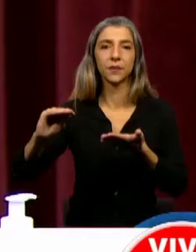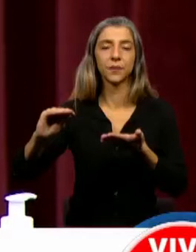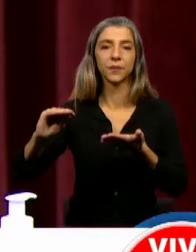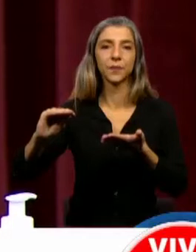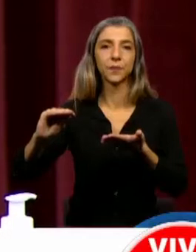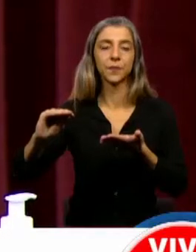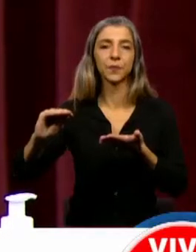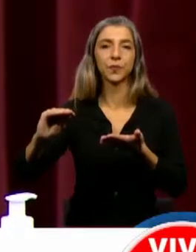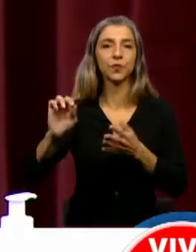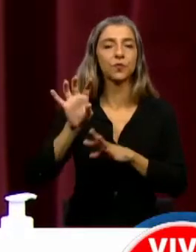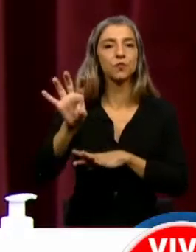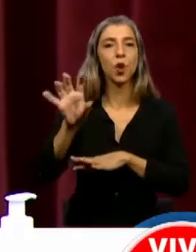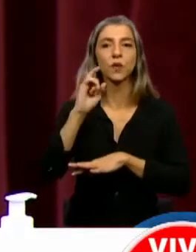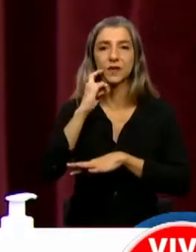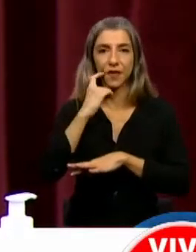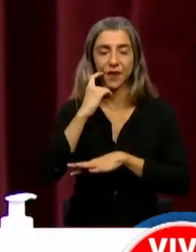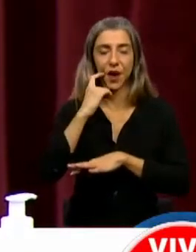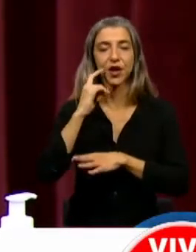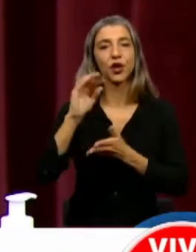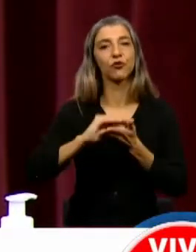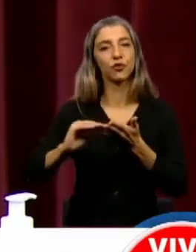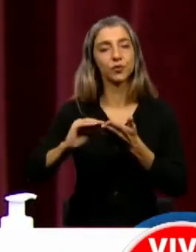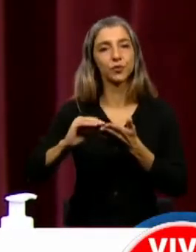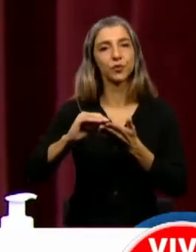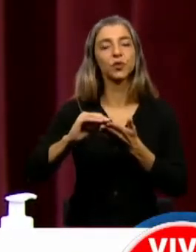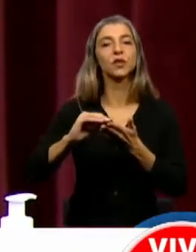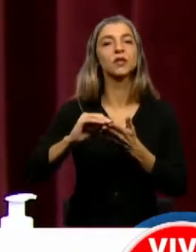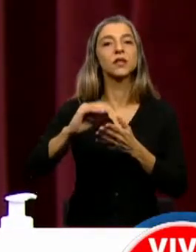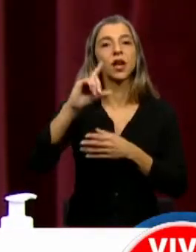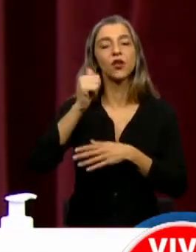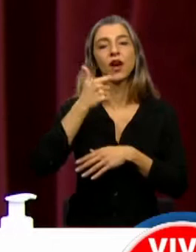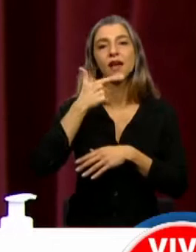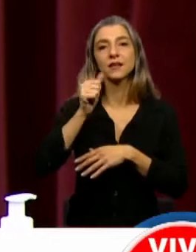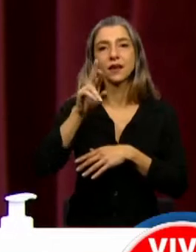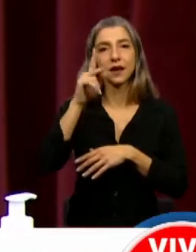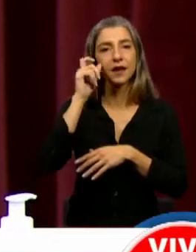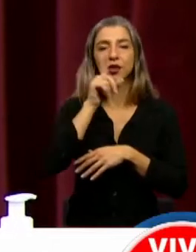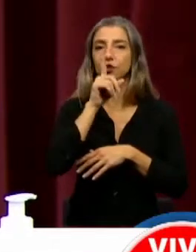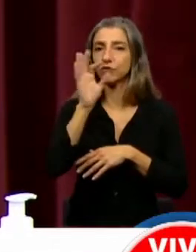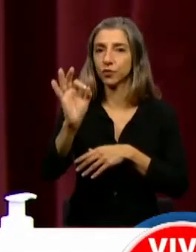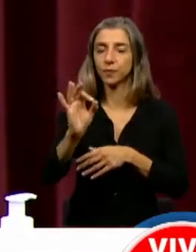el diputado por la provincia de Entre Ríos, Marcelo Pablo Casareto.